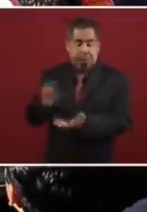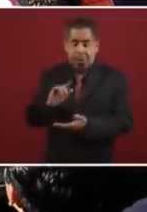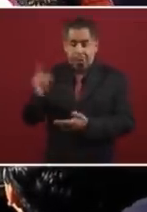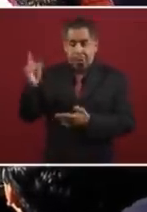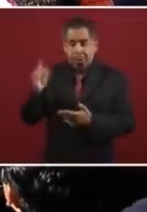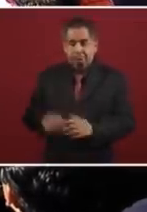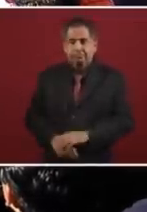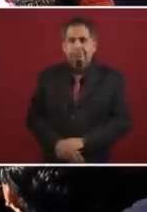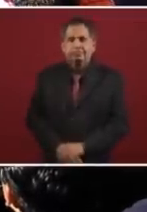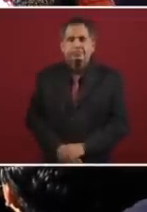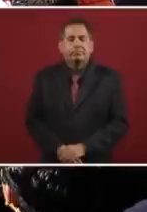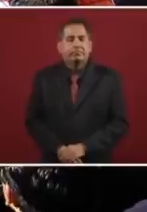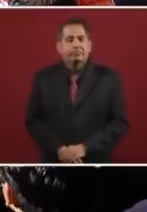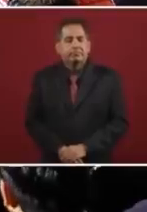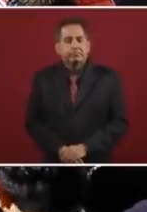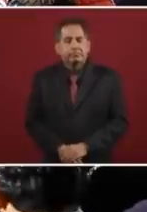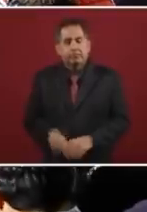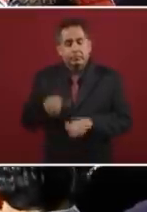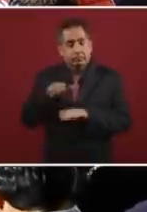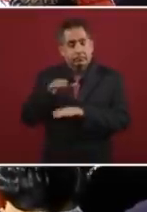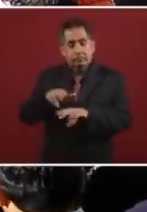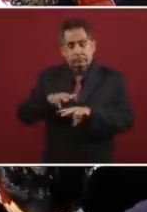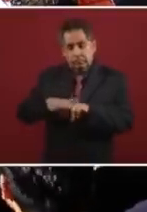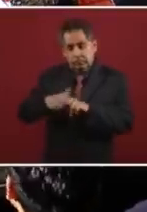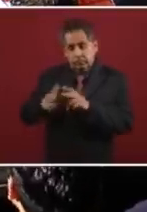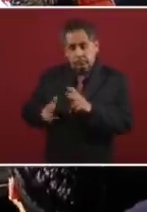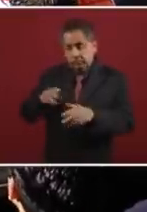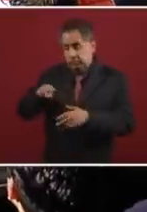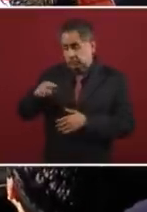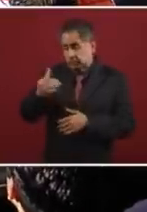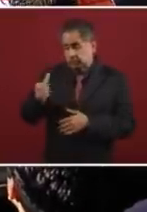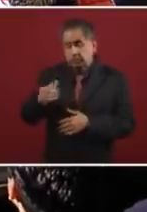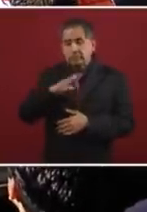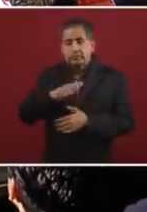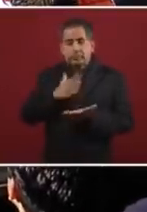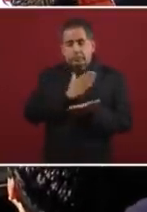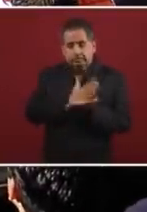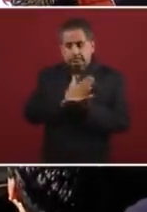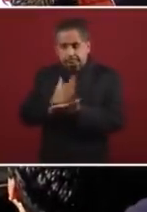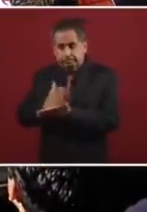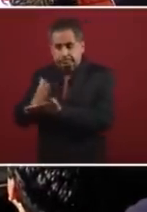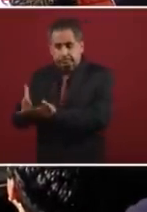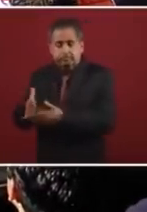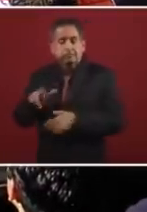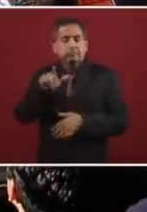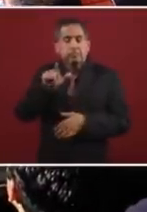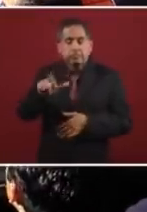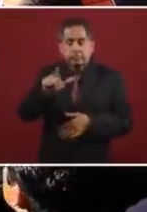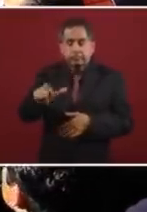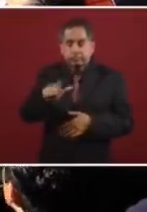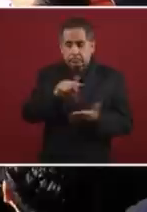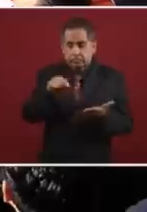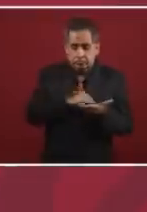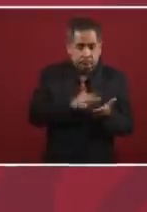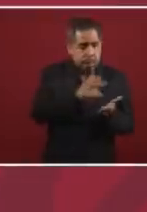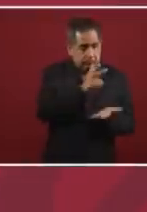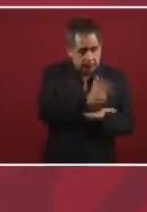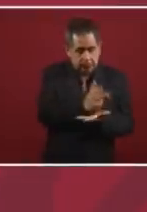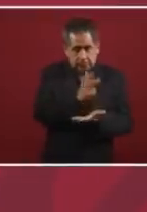gracias en lo que concierne al tren maya van a haber 17 estaciones y hay